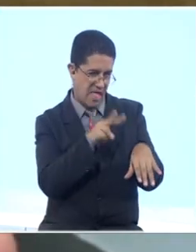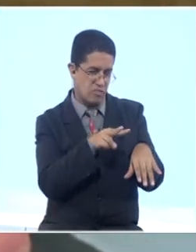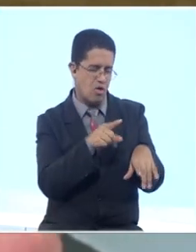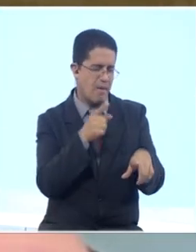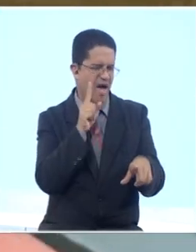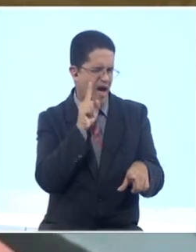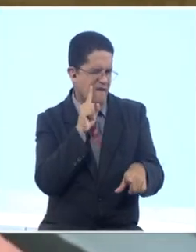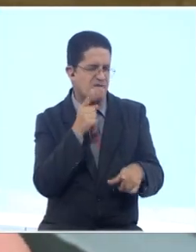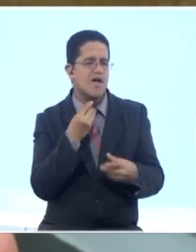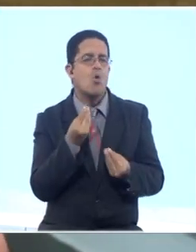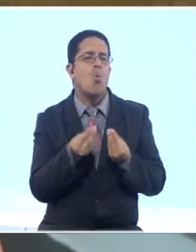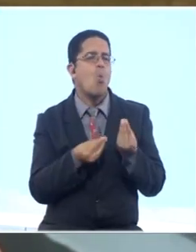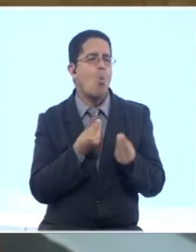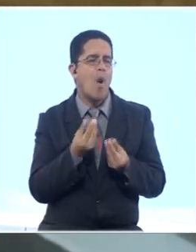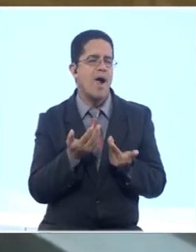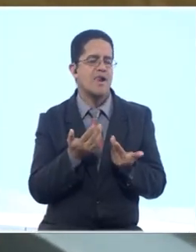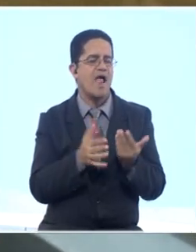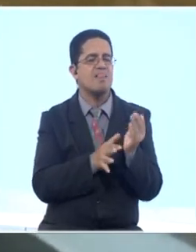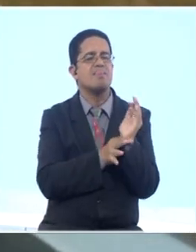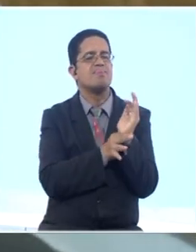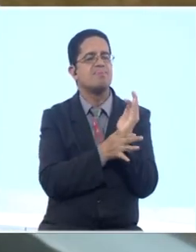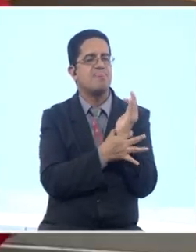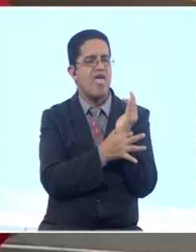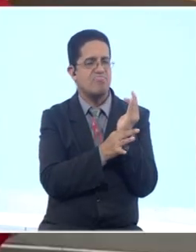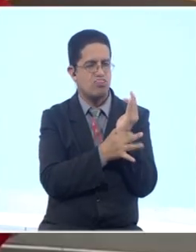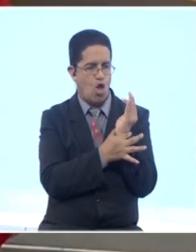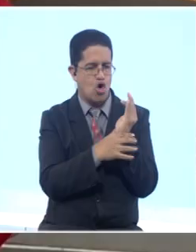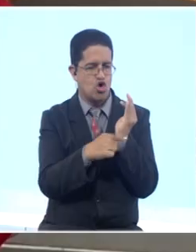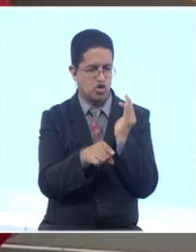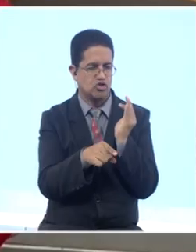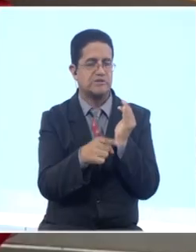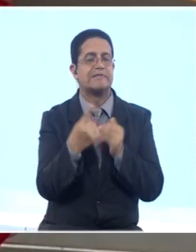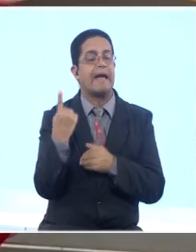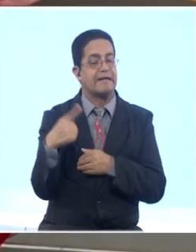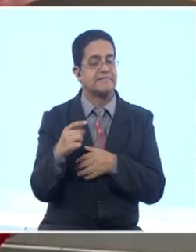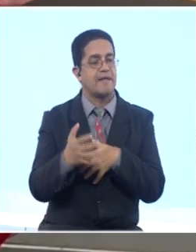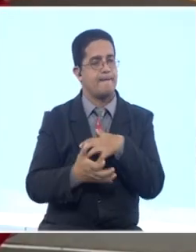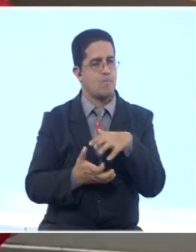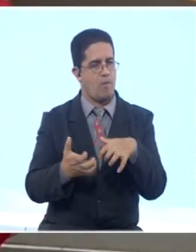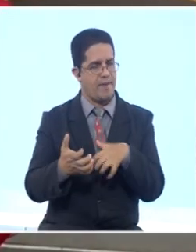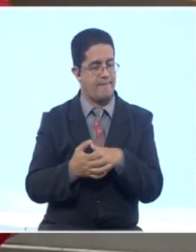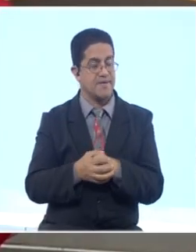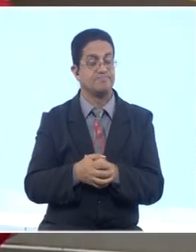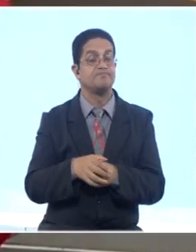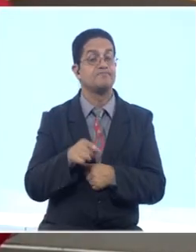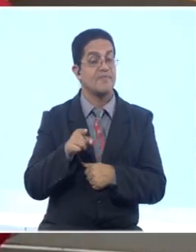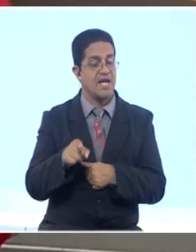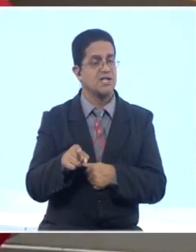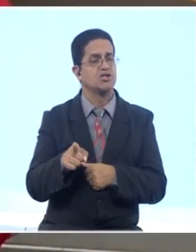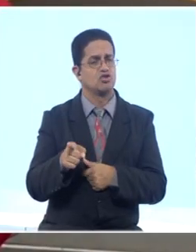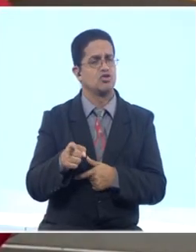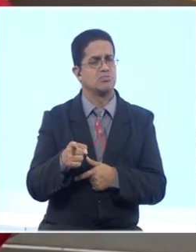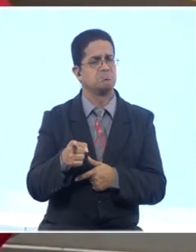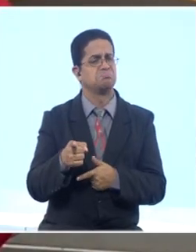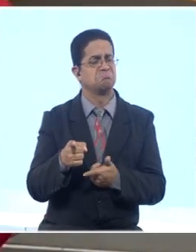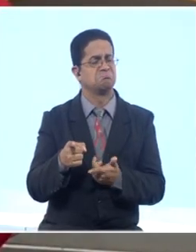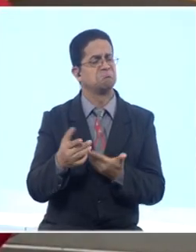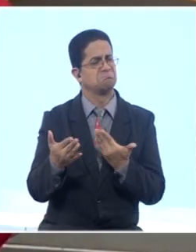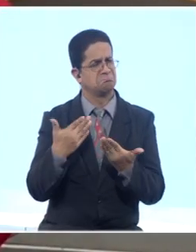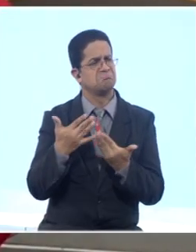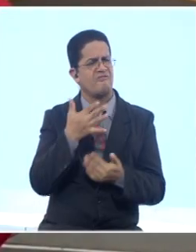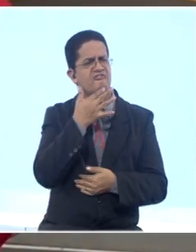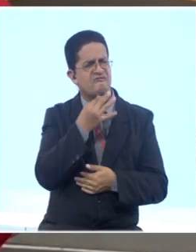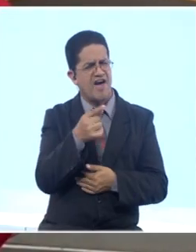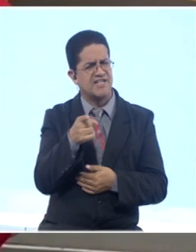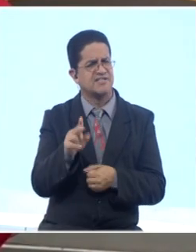para ver cuál es el tendón o cuál es el ligamento preciso el que tiene lesionado. Entonces es una herramienta bastante amigable desde el punto de